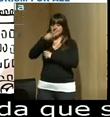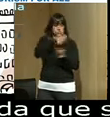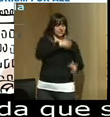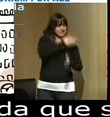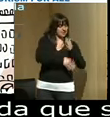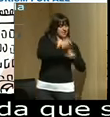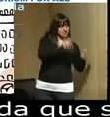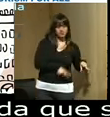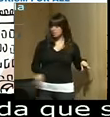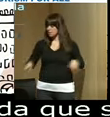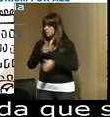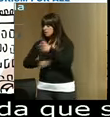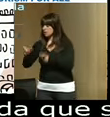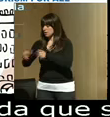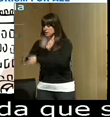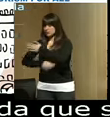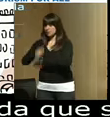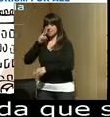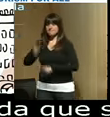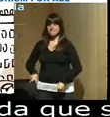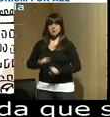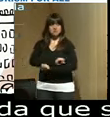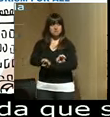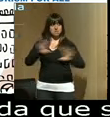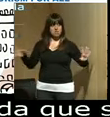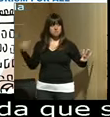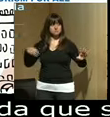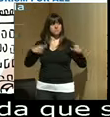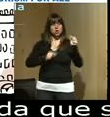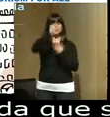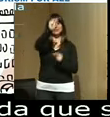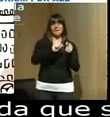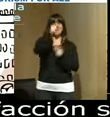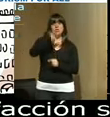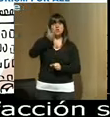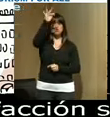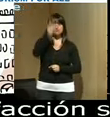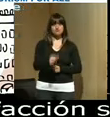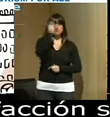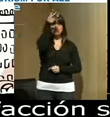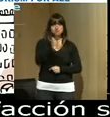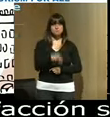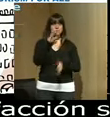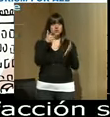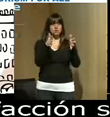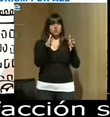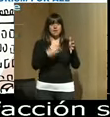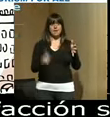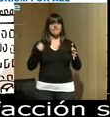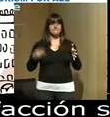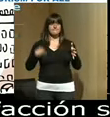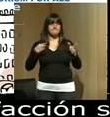discapacidad y personas con discapacidad, se ve claramente que la magnitud, el tamaño de mis coeficientes estimados son mucho mayores en la